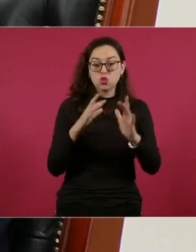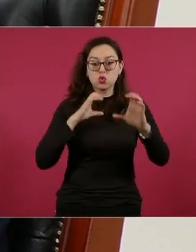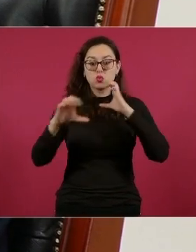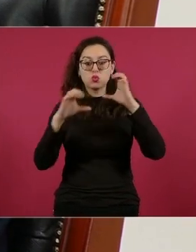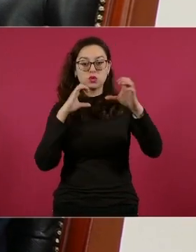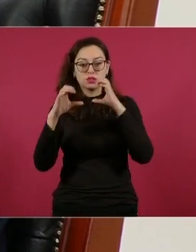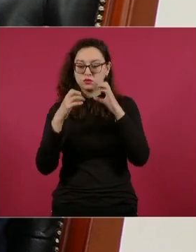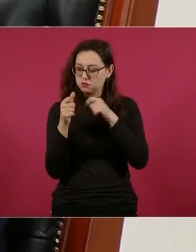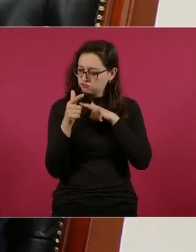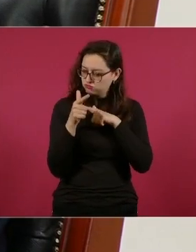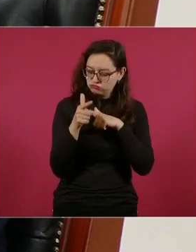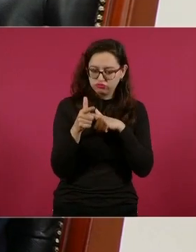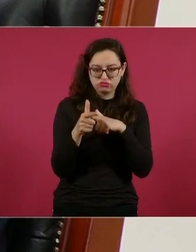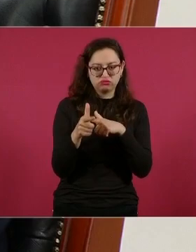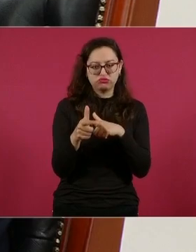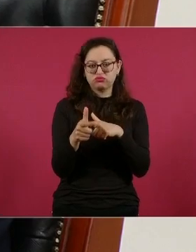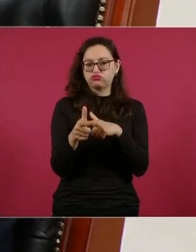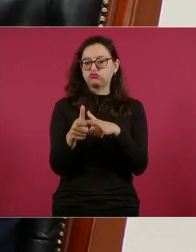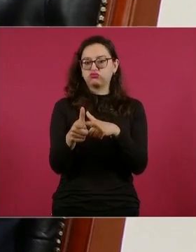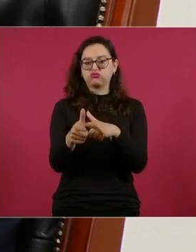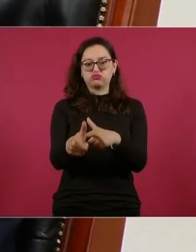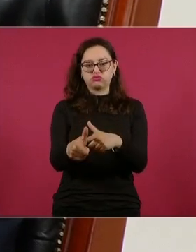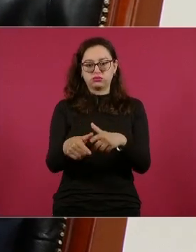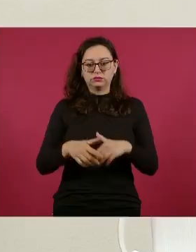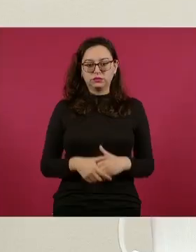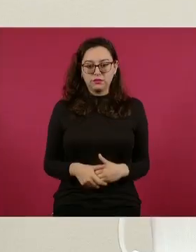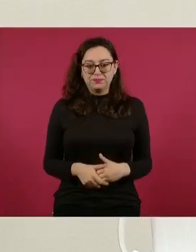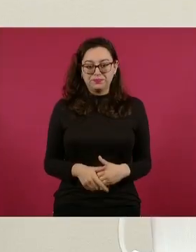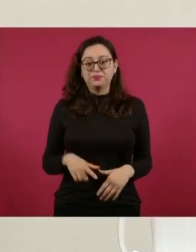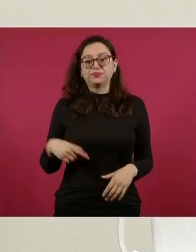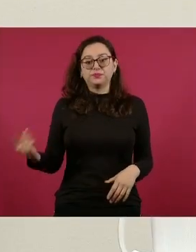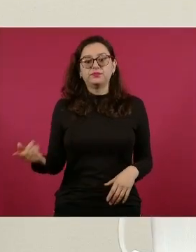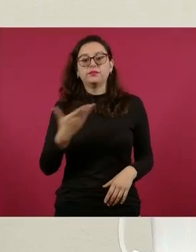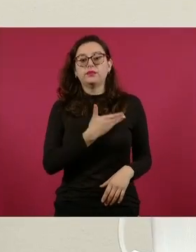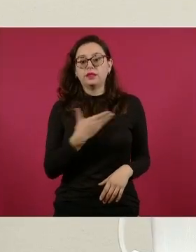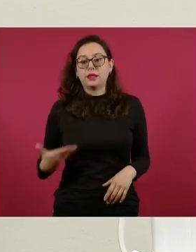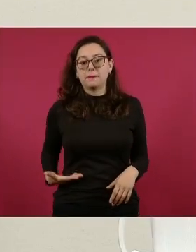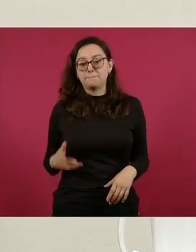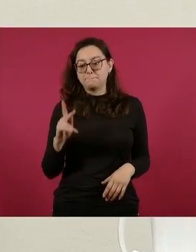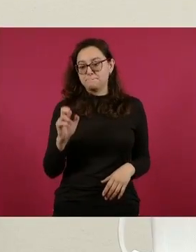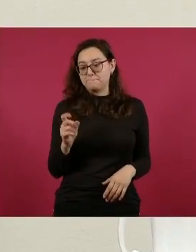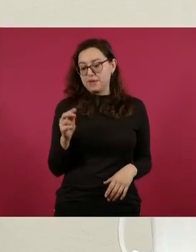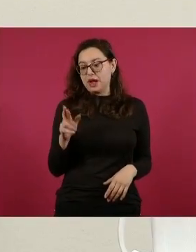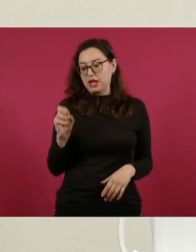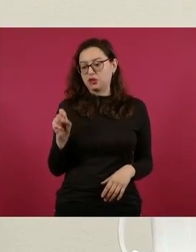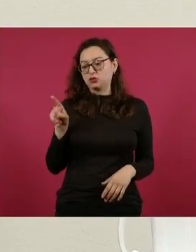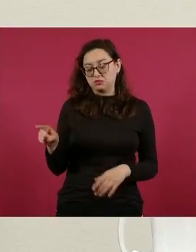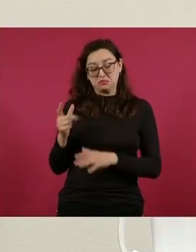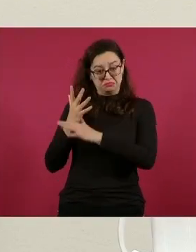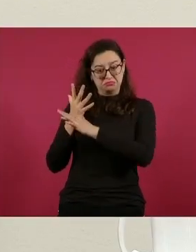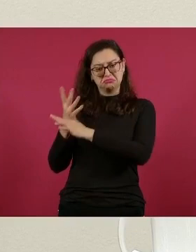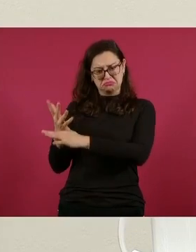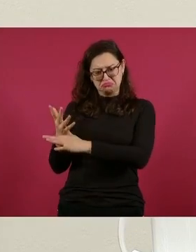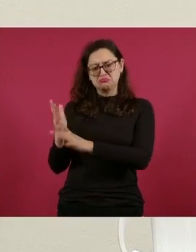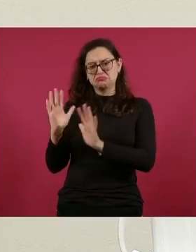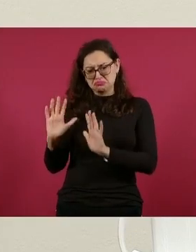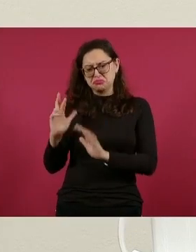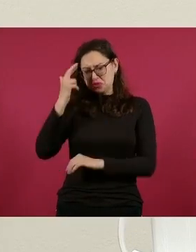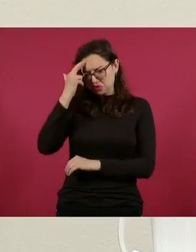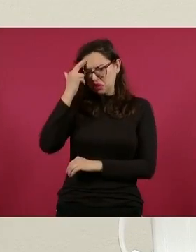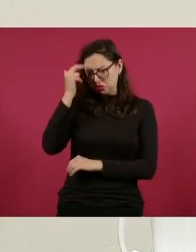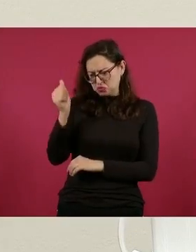permanente. Porque el presidente Petro, con razón, sostuvo ayer que estaba bien